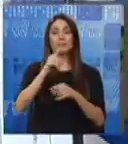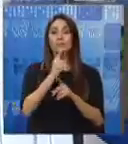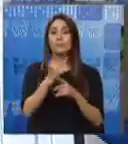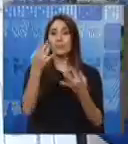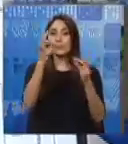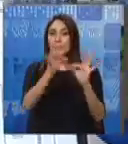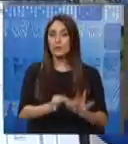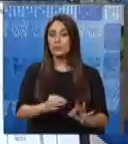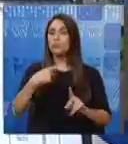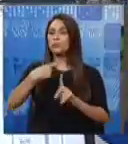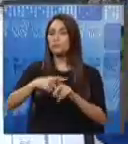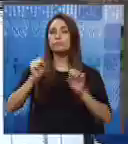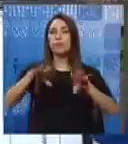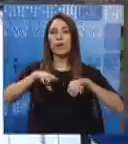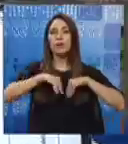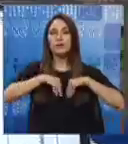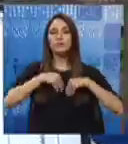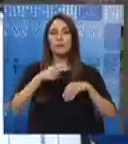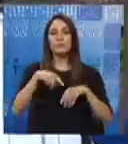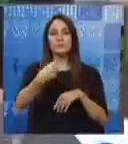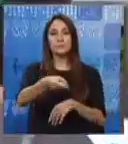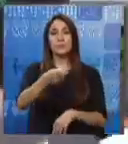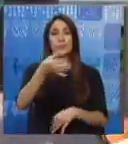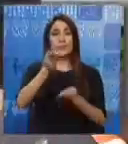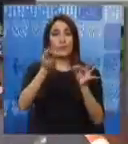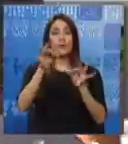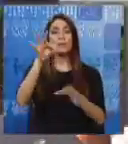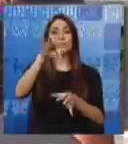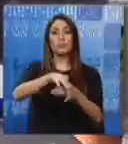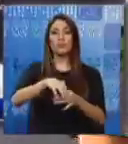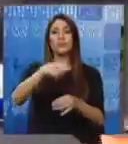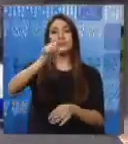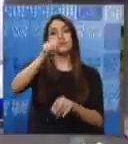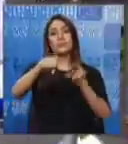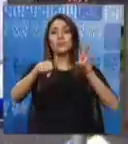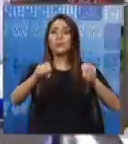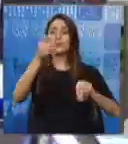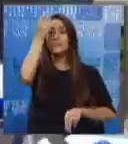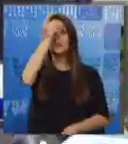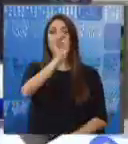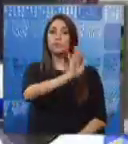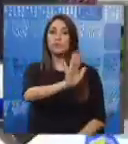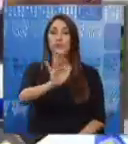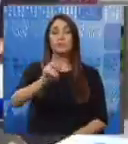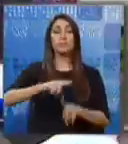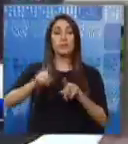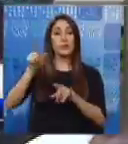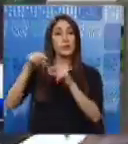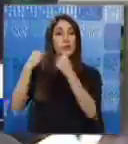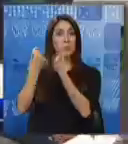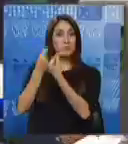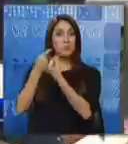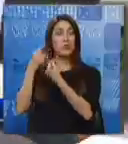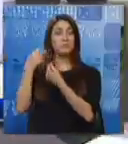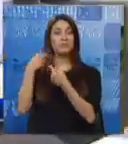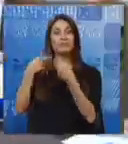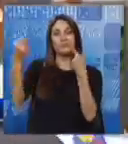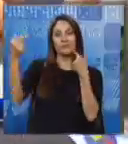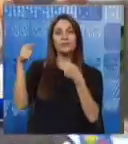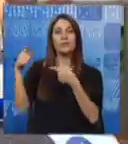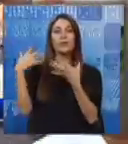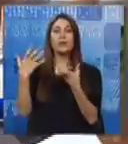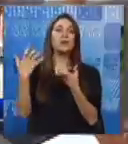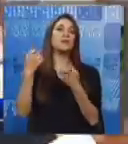a favor de la consulta. Se está una propuesta al pueblo ecuatoriano, y decidirán. La oposición ya empezó a manipular